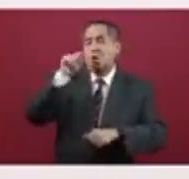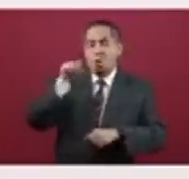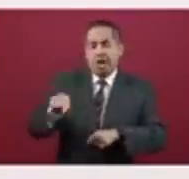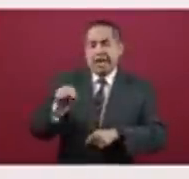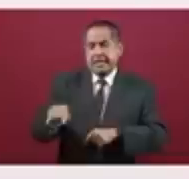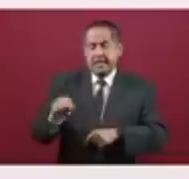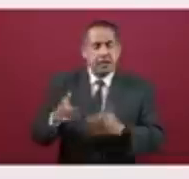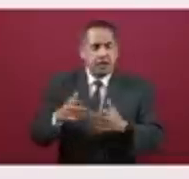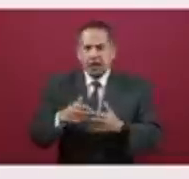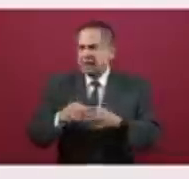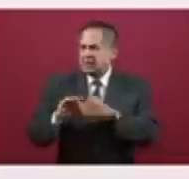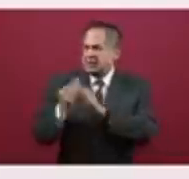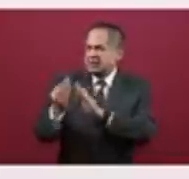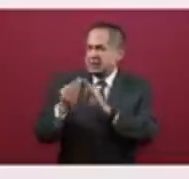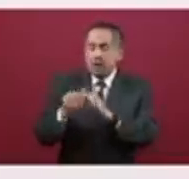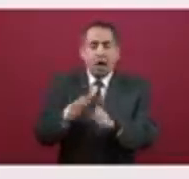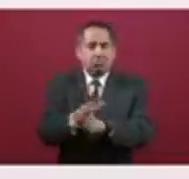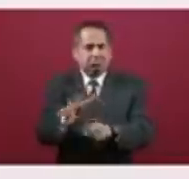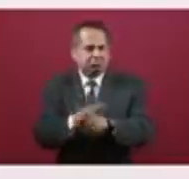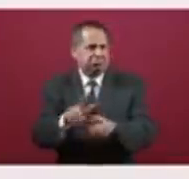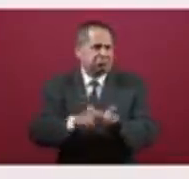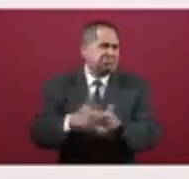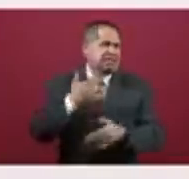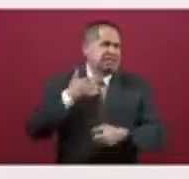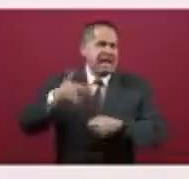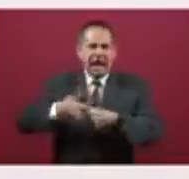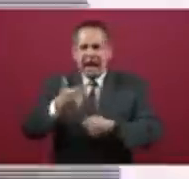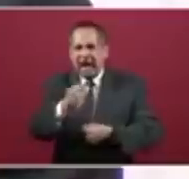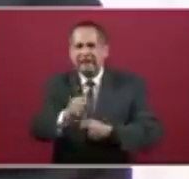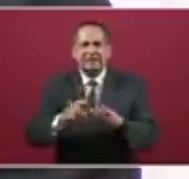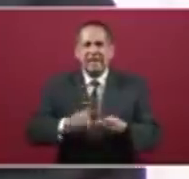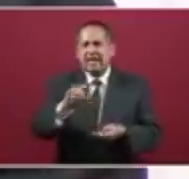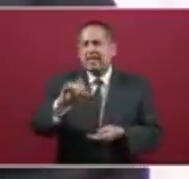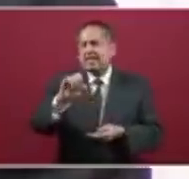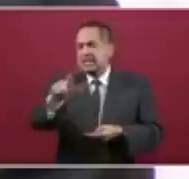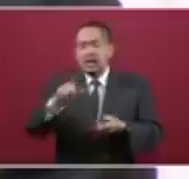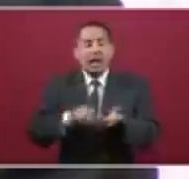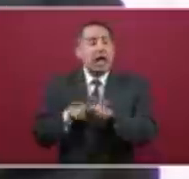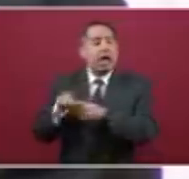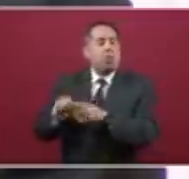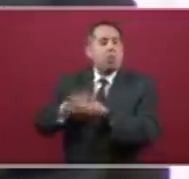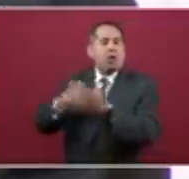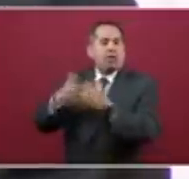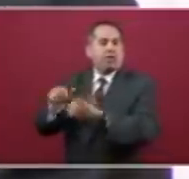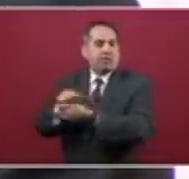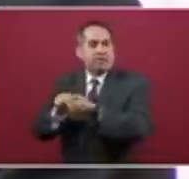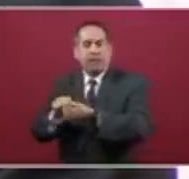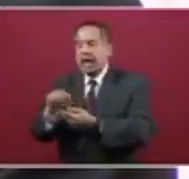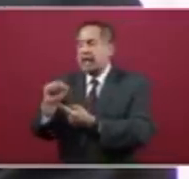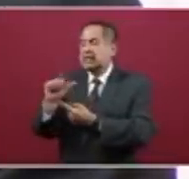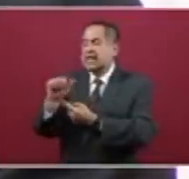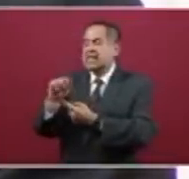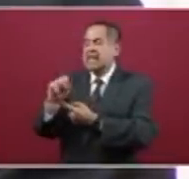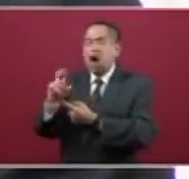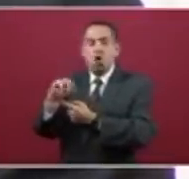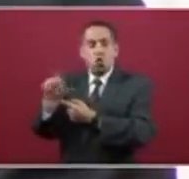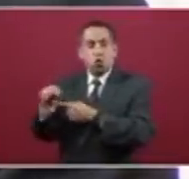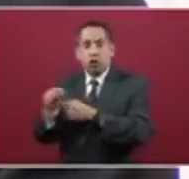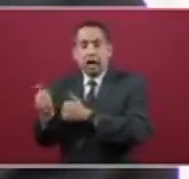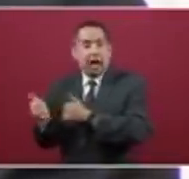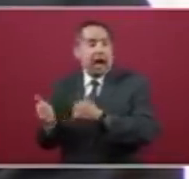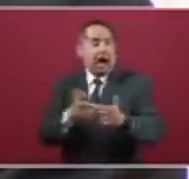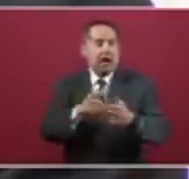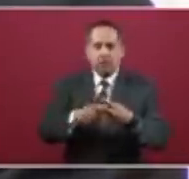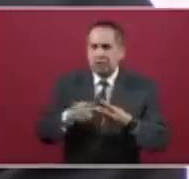disponibilidad de gasolinas diesel de las refinerías de salina cruz y minatitlán se